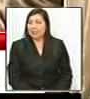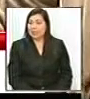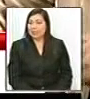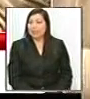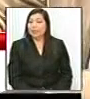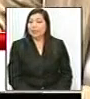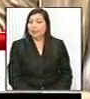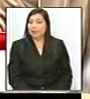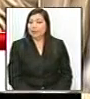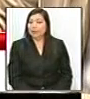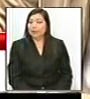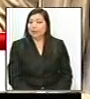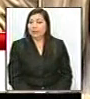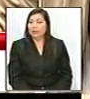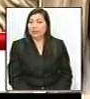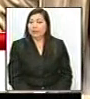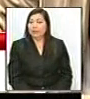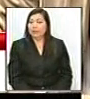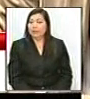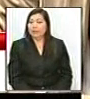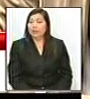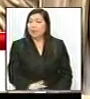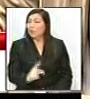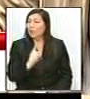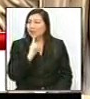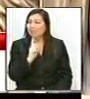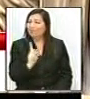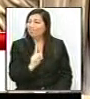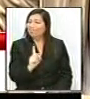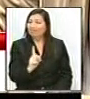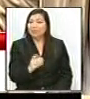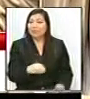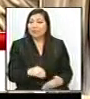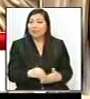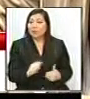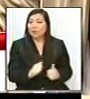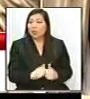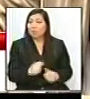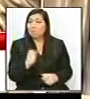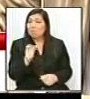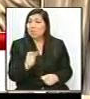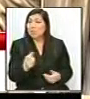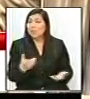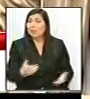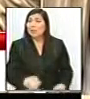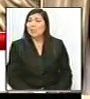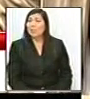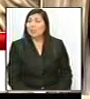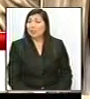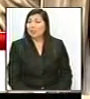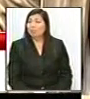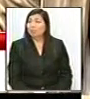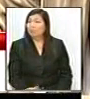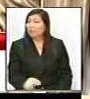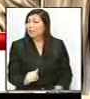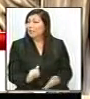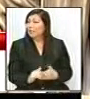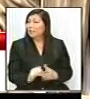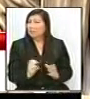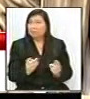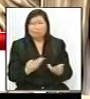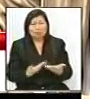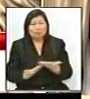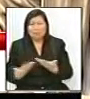escuchando el ministro, gracias. No es así. ¿Qué está pasando con sus funcionarios? Y no hay que estar